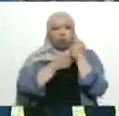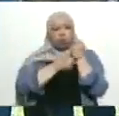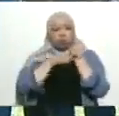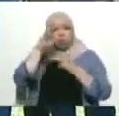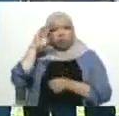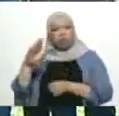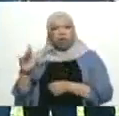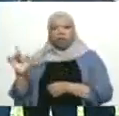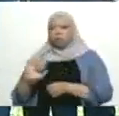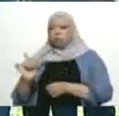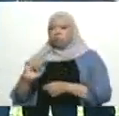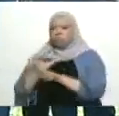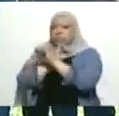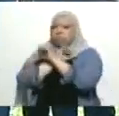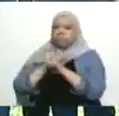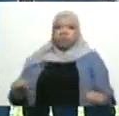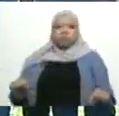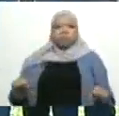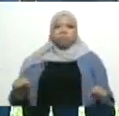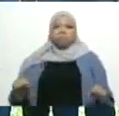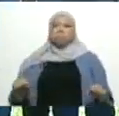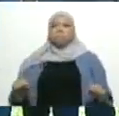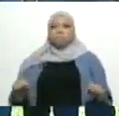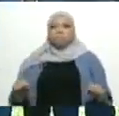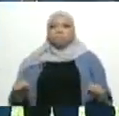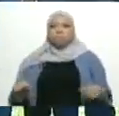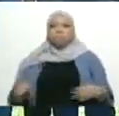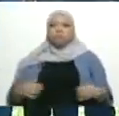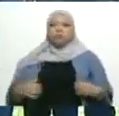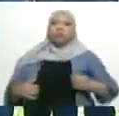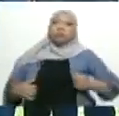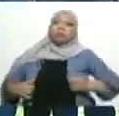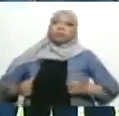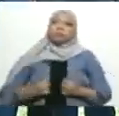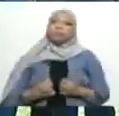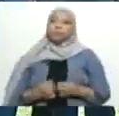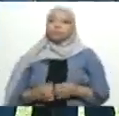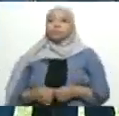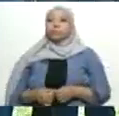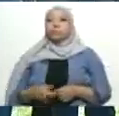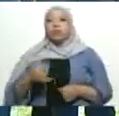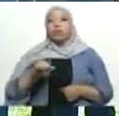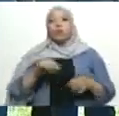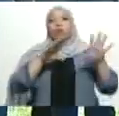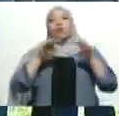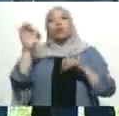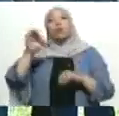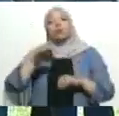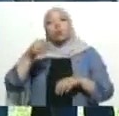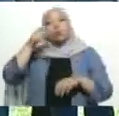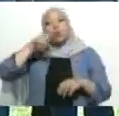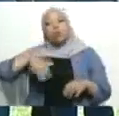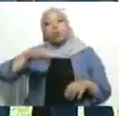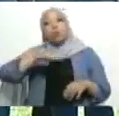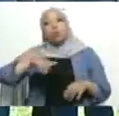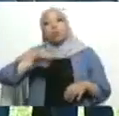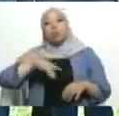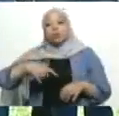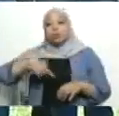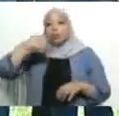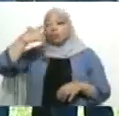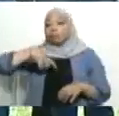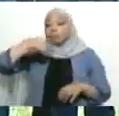Imposible. Pero allá les creyeron eso. Y seguramente le dijeron que tenían el 90% de la población. Bueno, vergüenzas